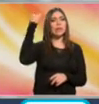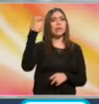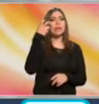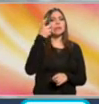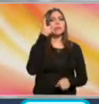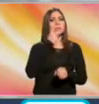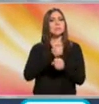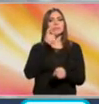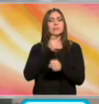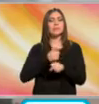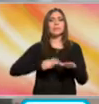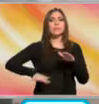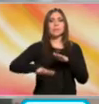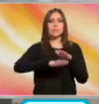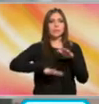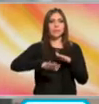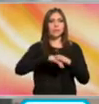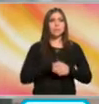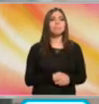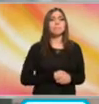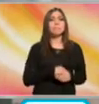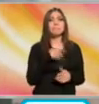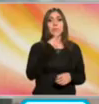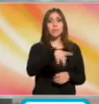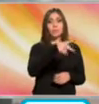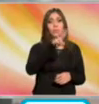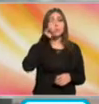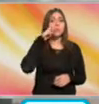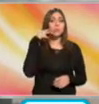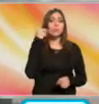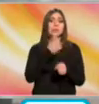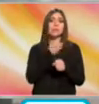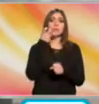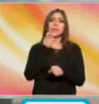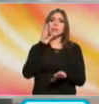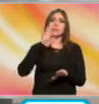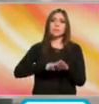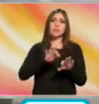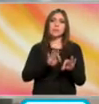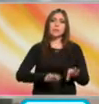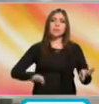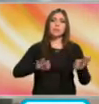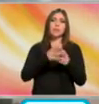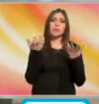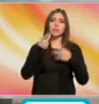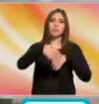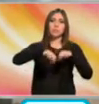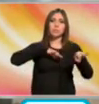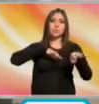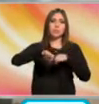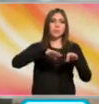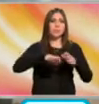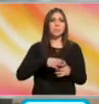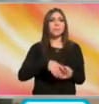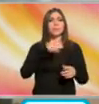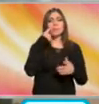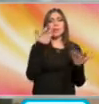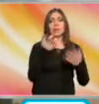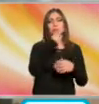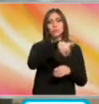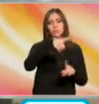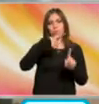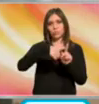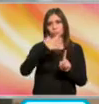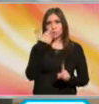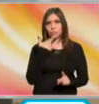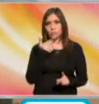principios fundamentales. El voluntariado es uno de los 7 principios fundamentales que rigen todas las acciones que hacemos. Ese es